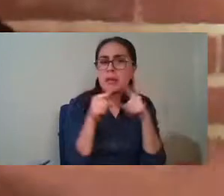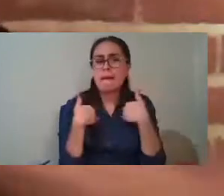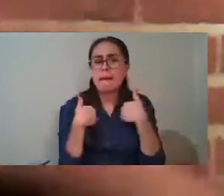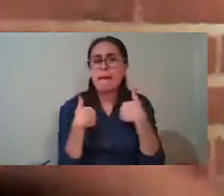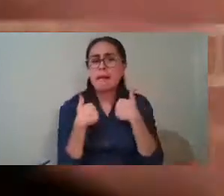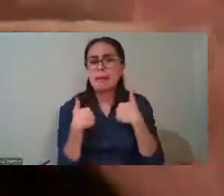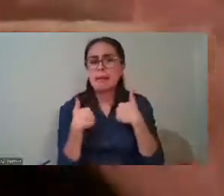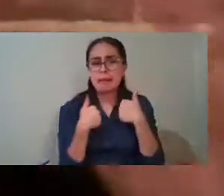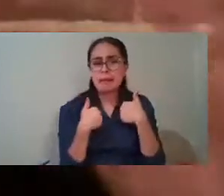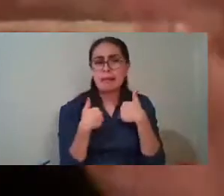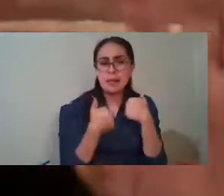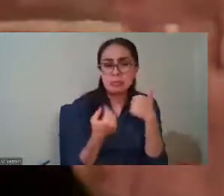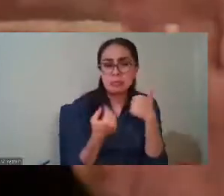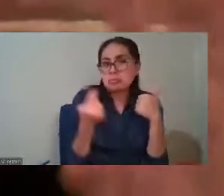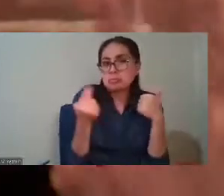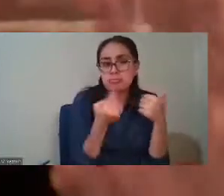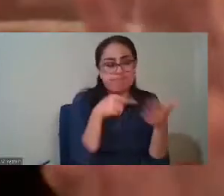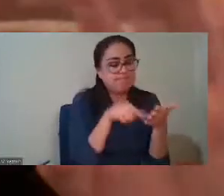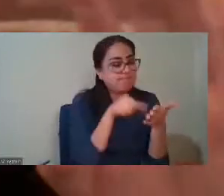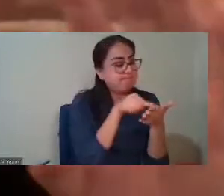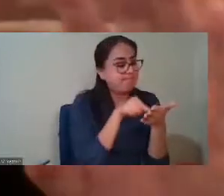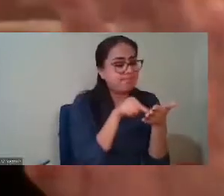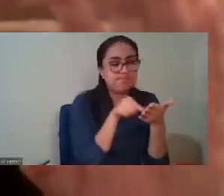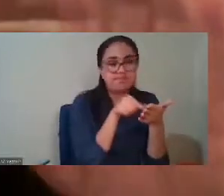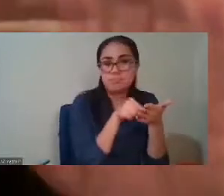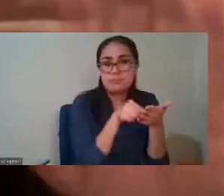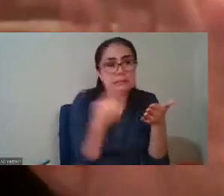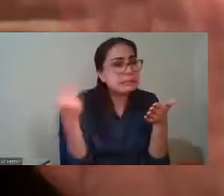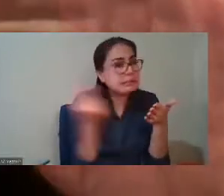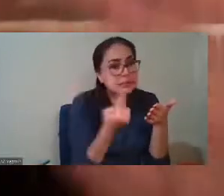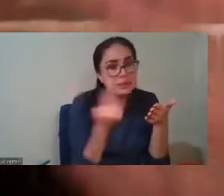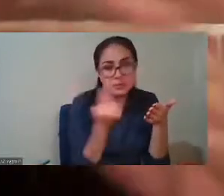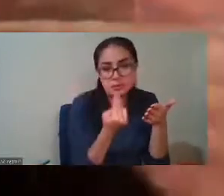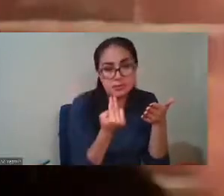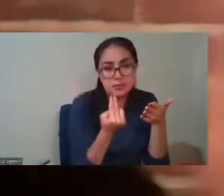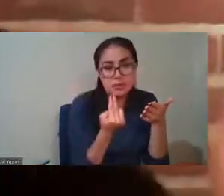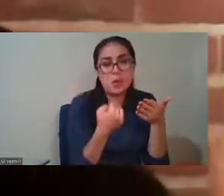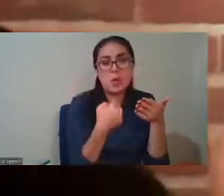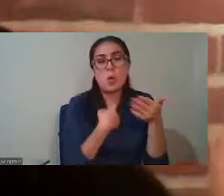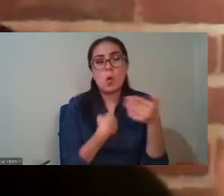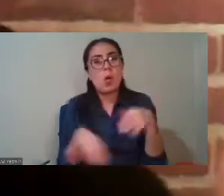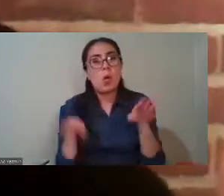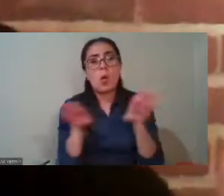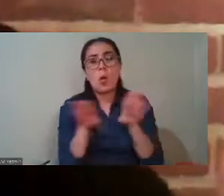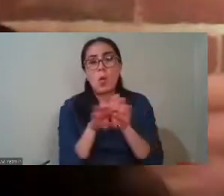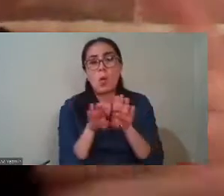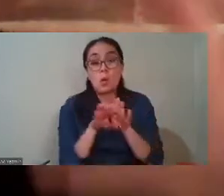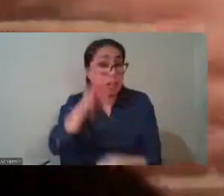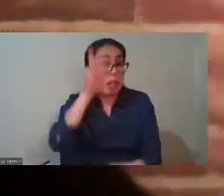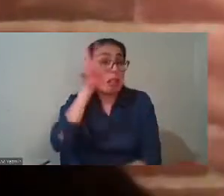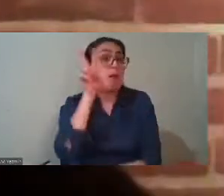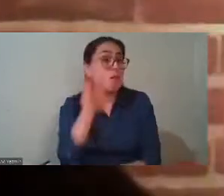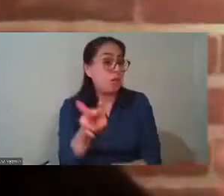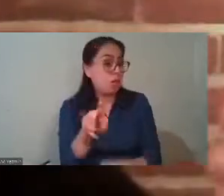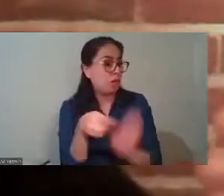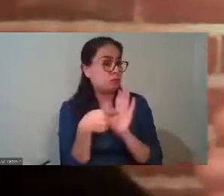cuales para mí sería absolutamente imposible. Tanto que debo hacer una confesión